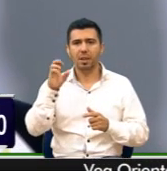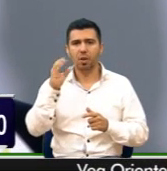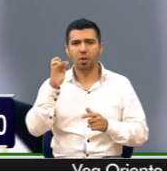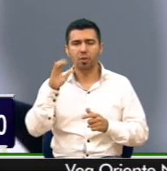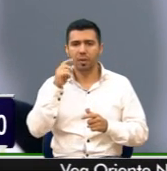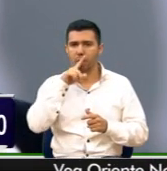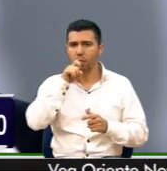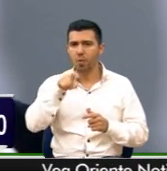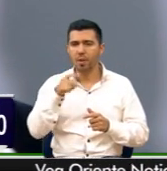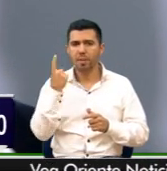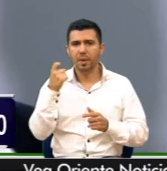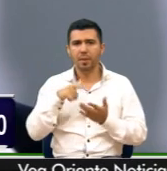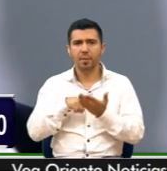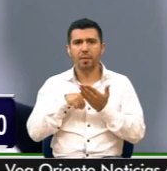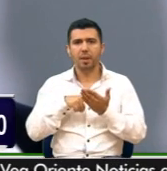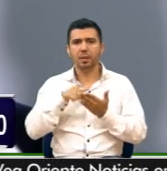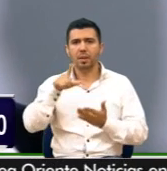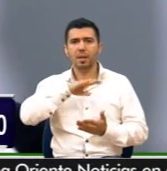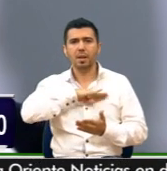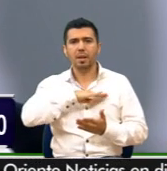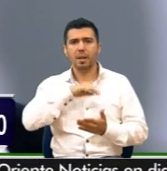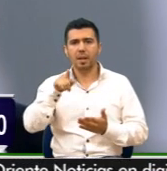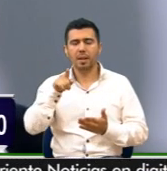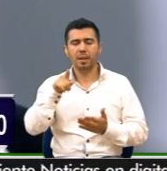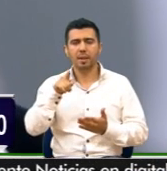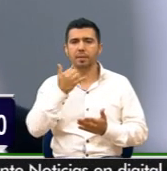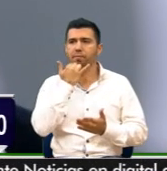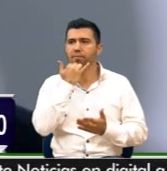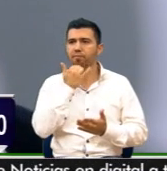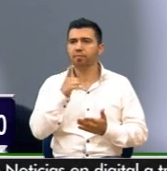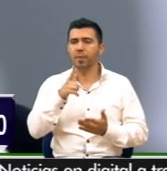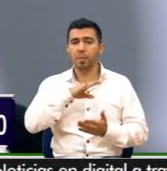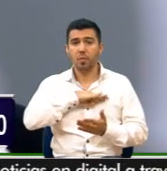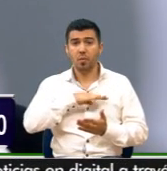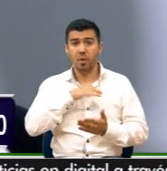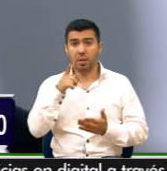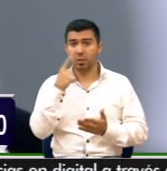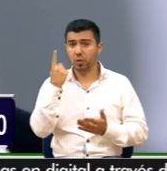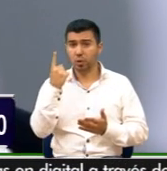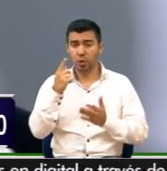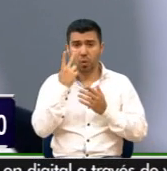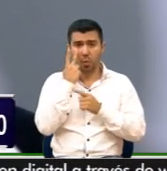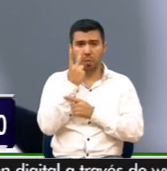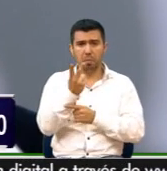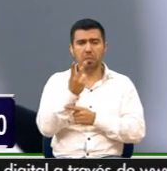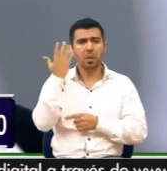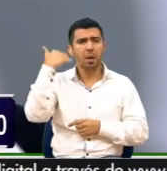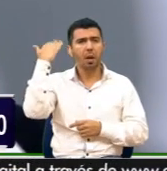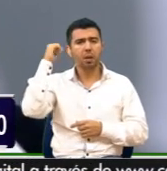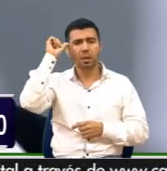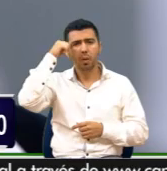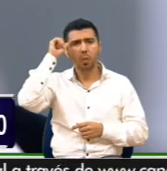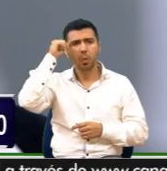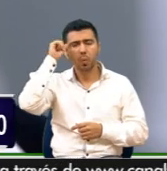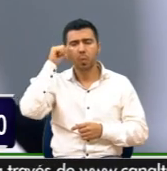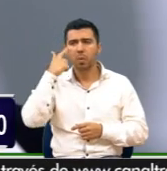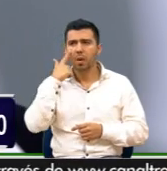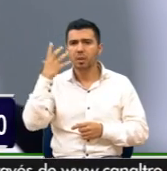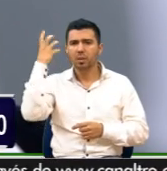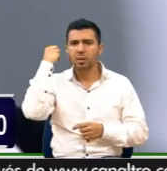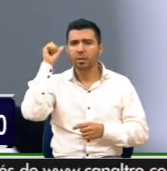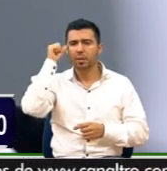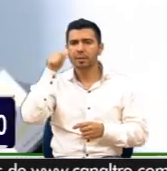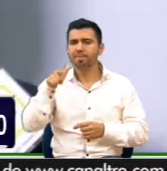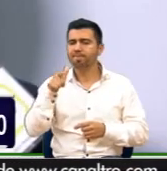de Bucaramanga. El alcalde se ha dedicado solo a mirar el retrovisor, un retrovisor muy grande que